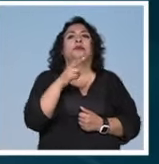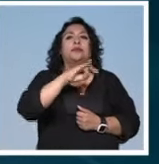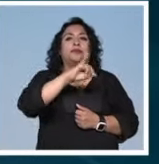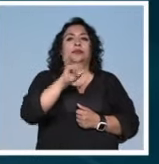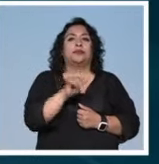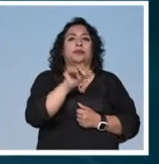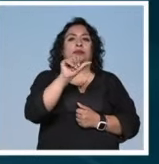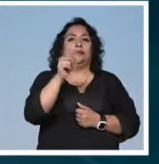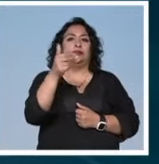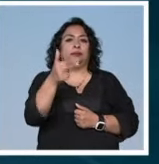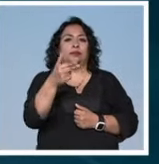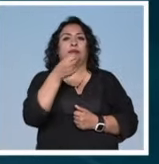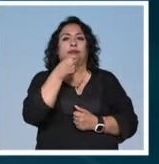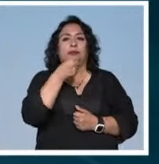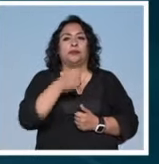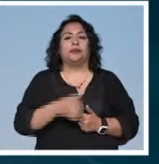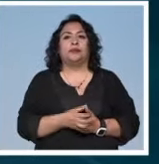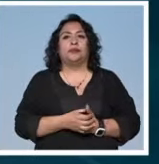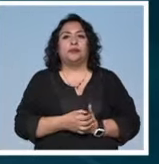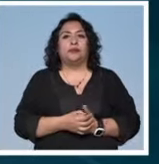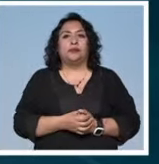José Antonio Hernández.